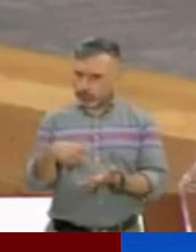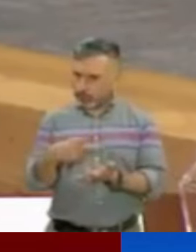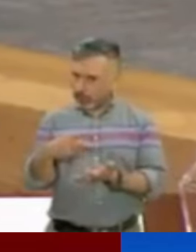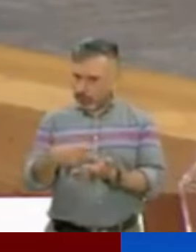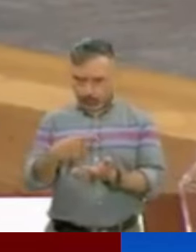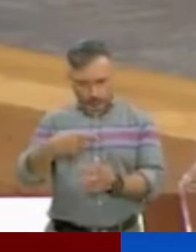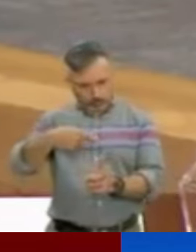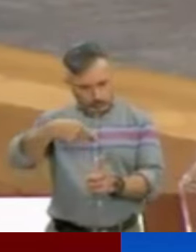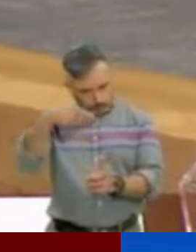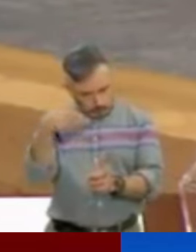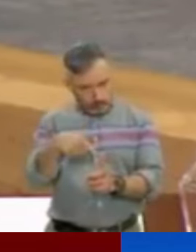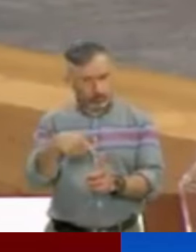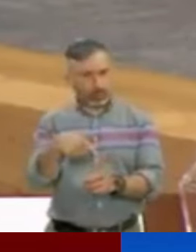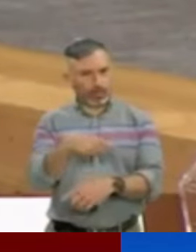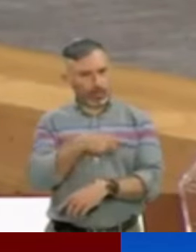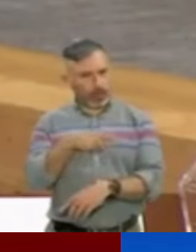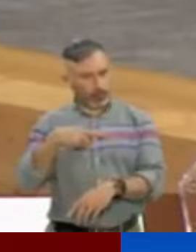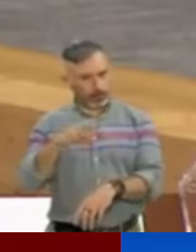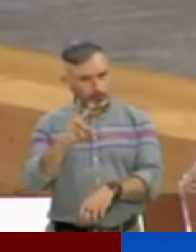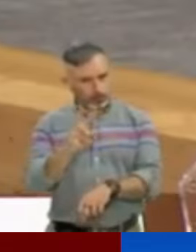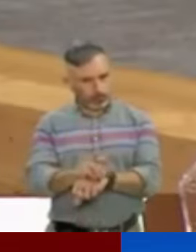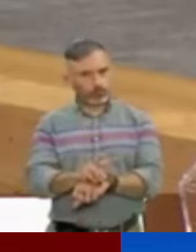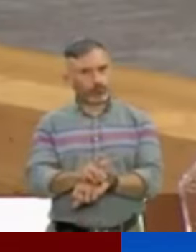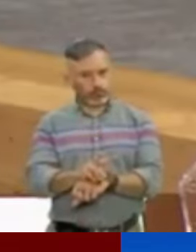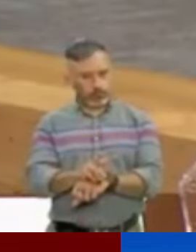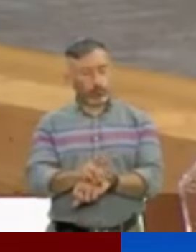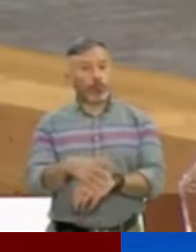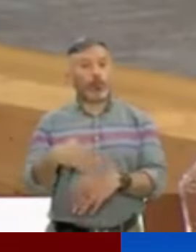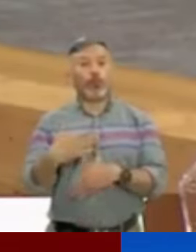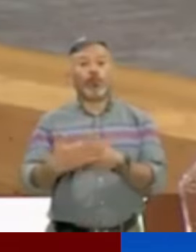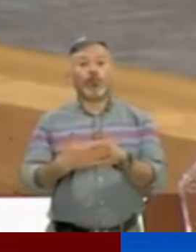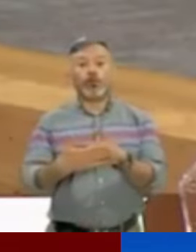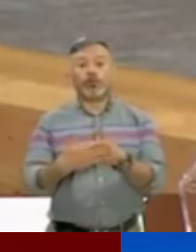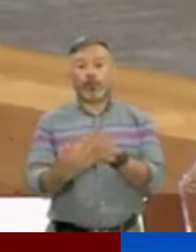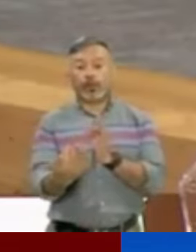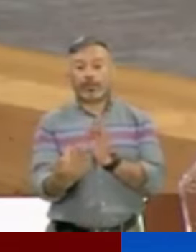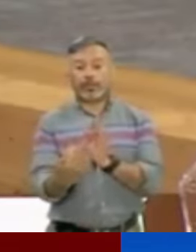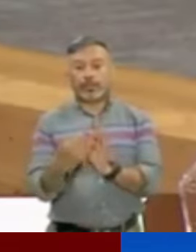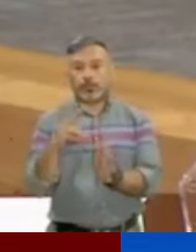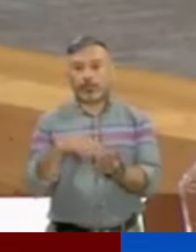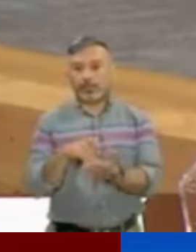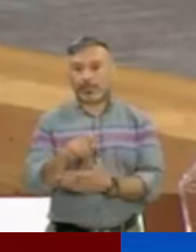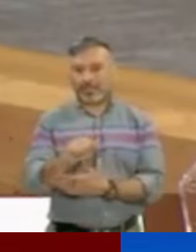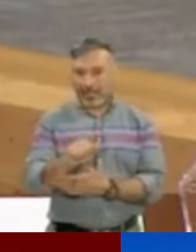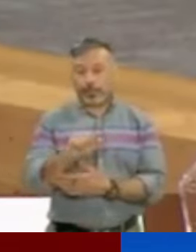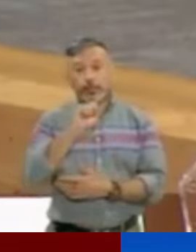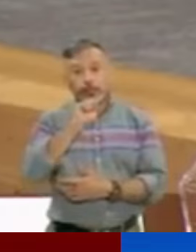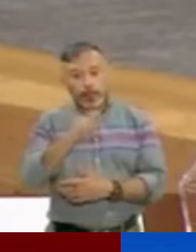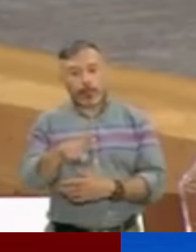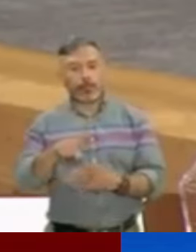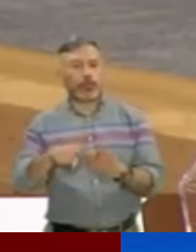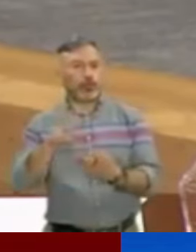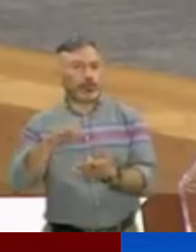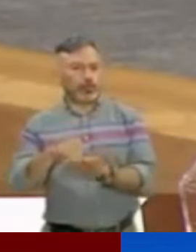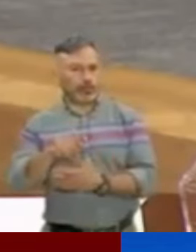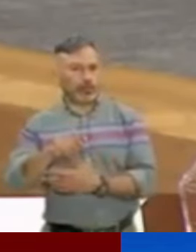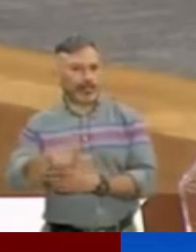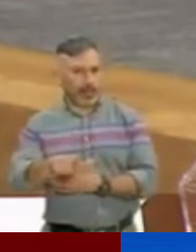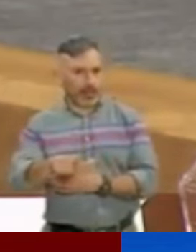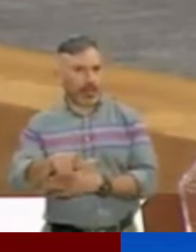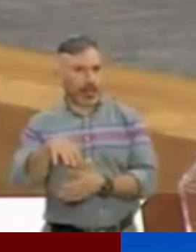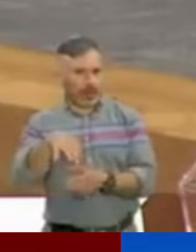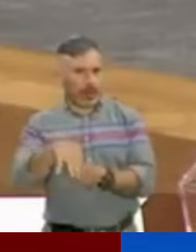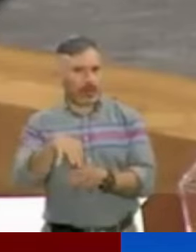se garanticen y se cuiden de cara a la elección del 2026, pero también de cara a la elección del 2027, que aquí ya